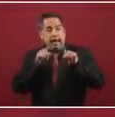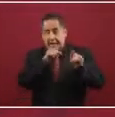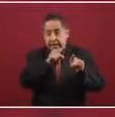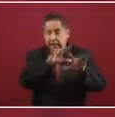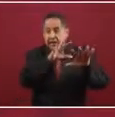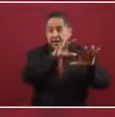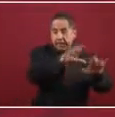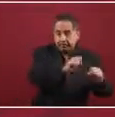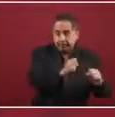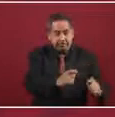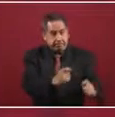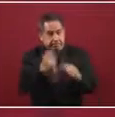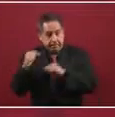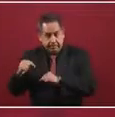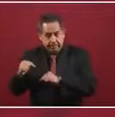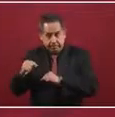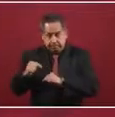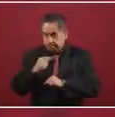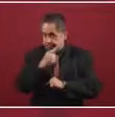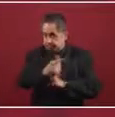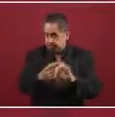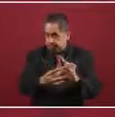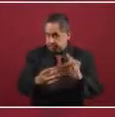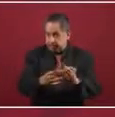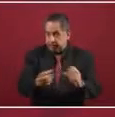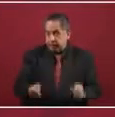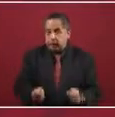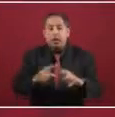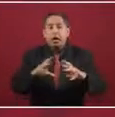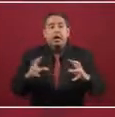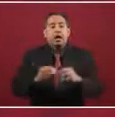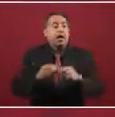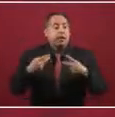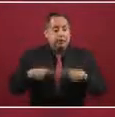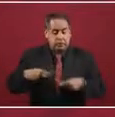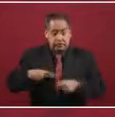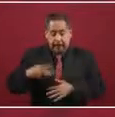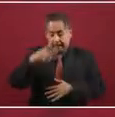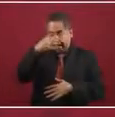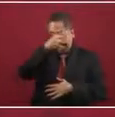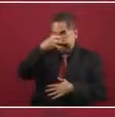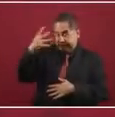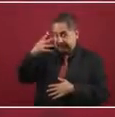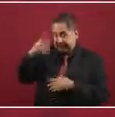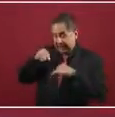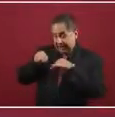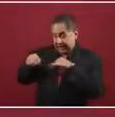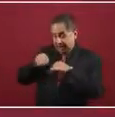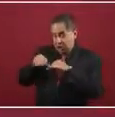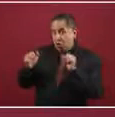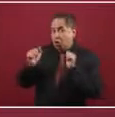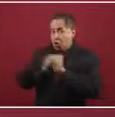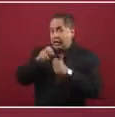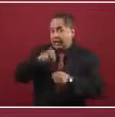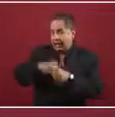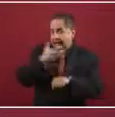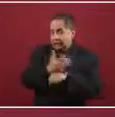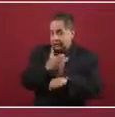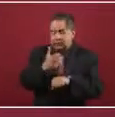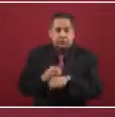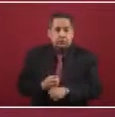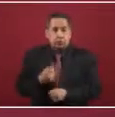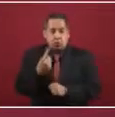debo subrayar, el número de mexicanos que tienen visas de trabajo en Estados Unidos por tercer